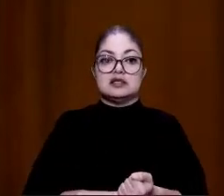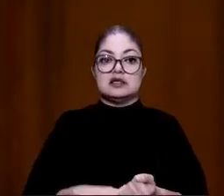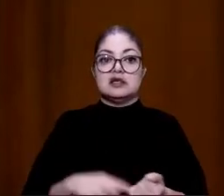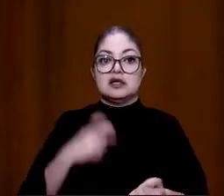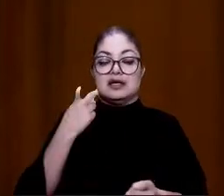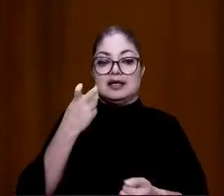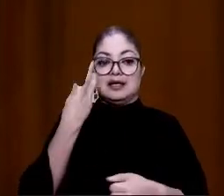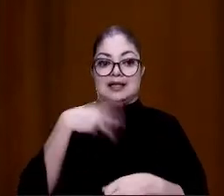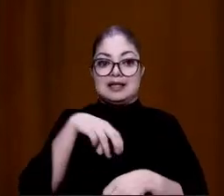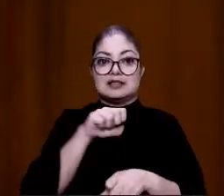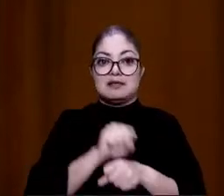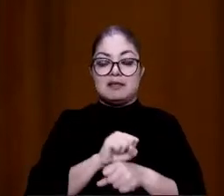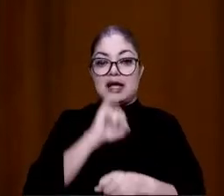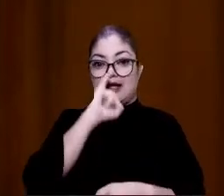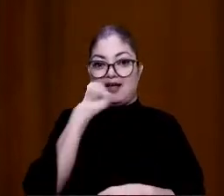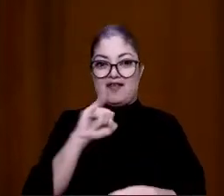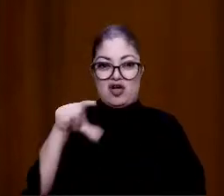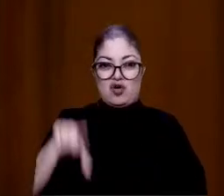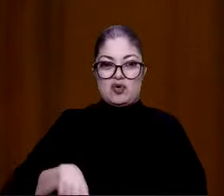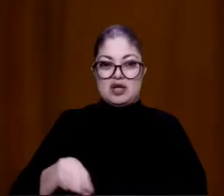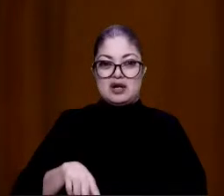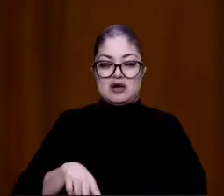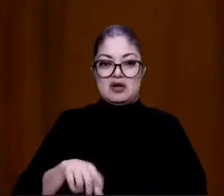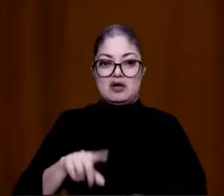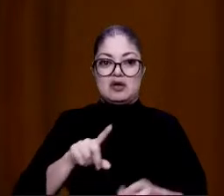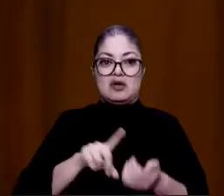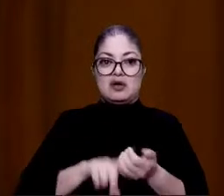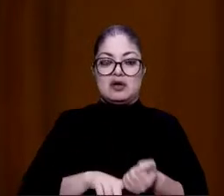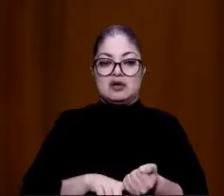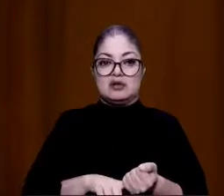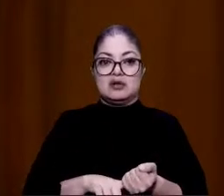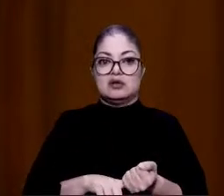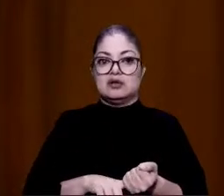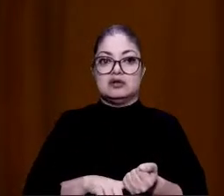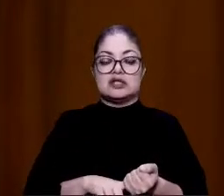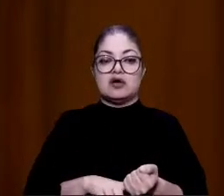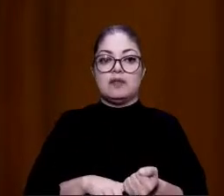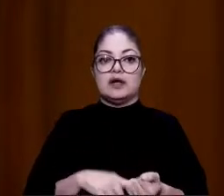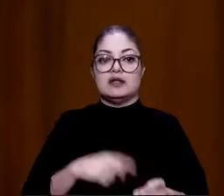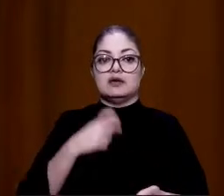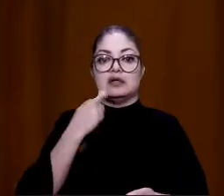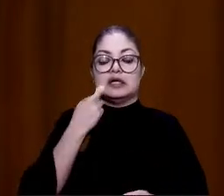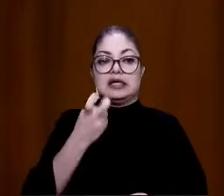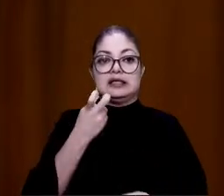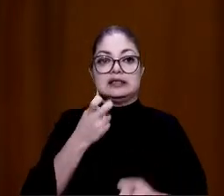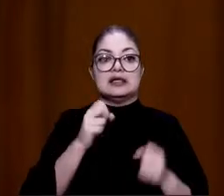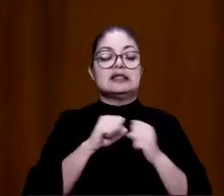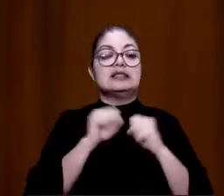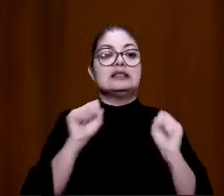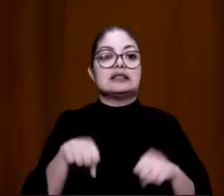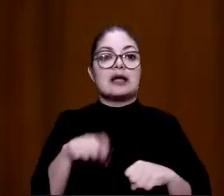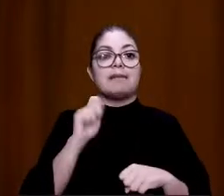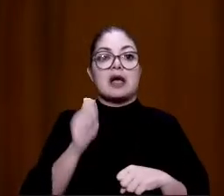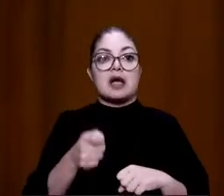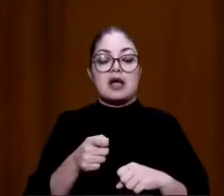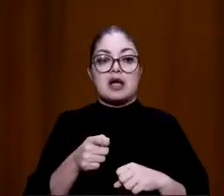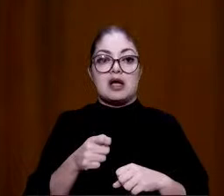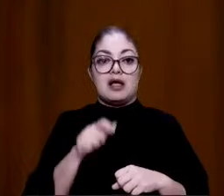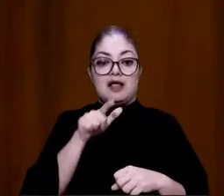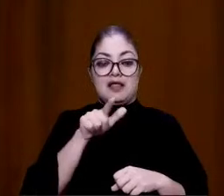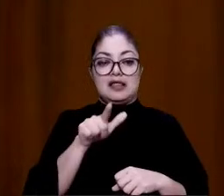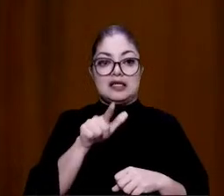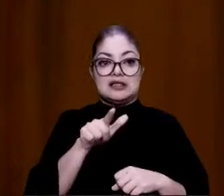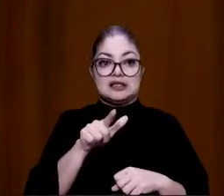3 semanas la jefa de gobierno puso en pruebas preoperativas el sistema de Constitución del